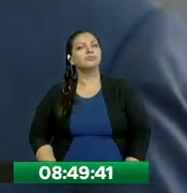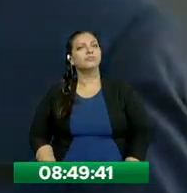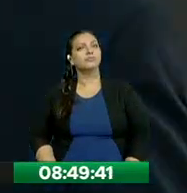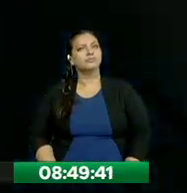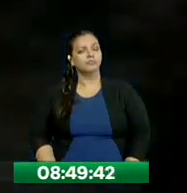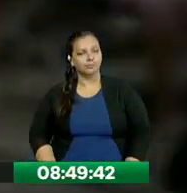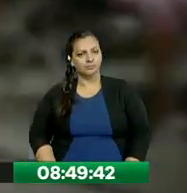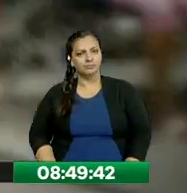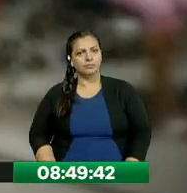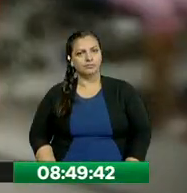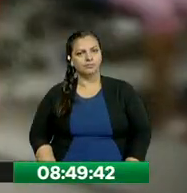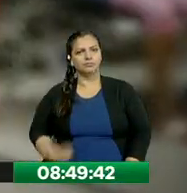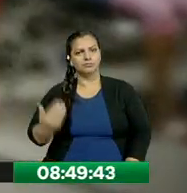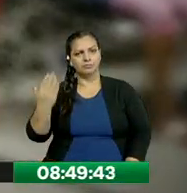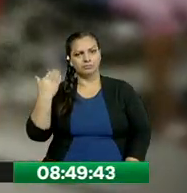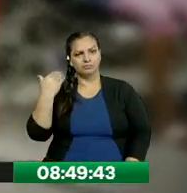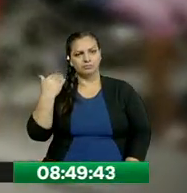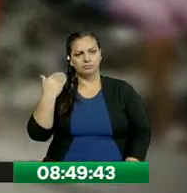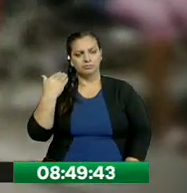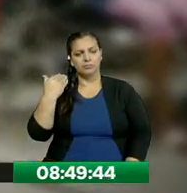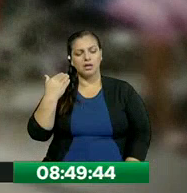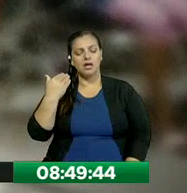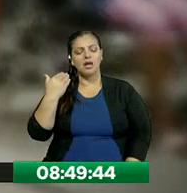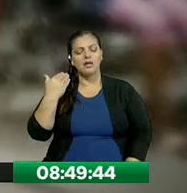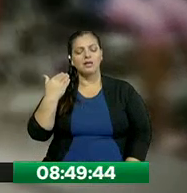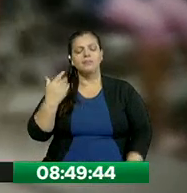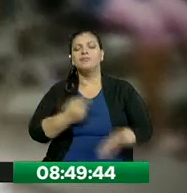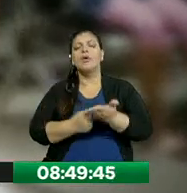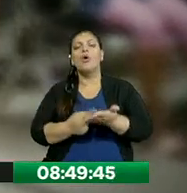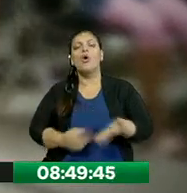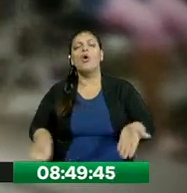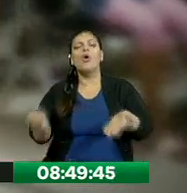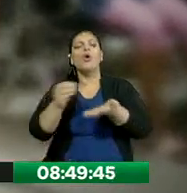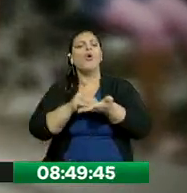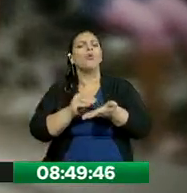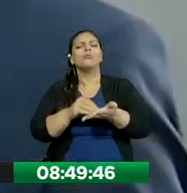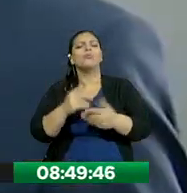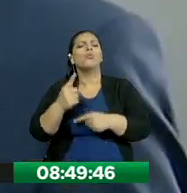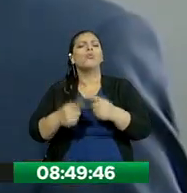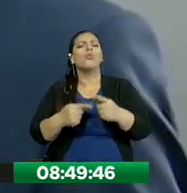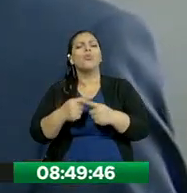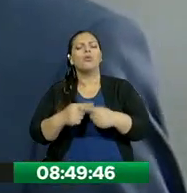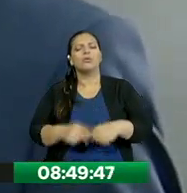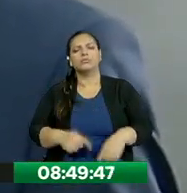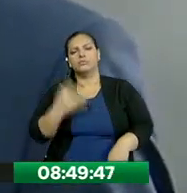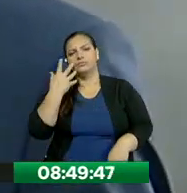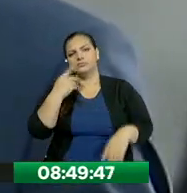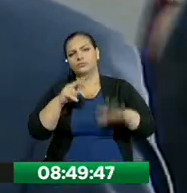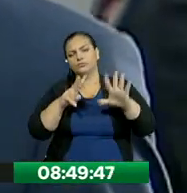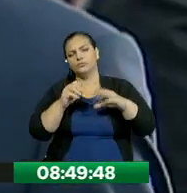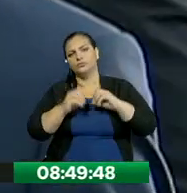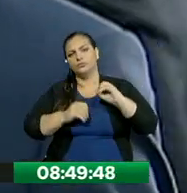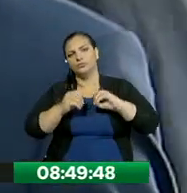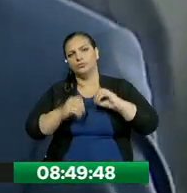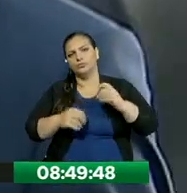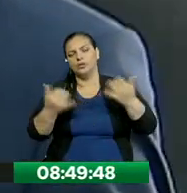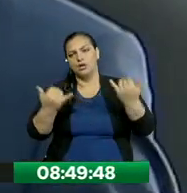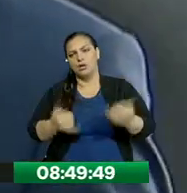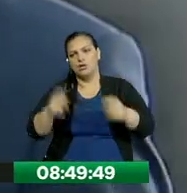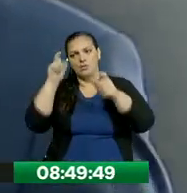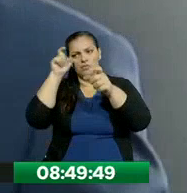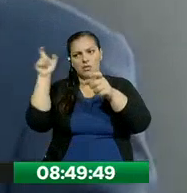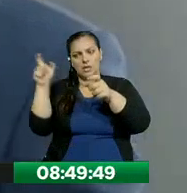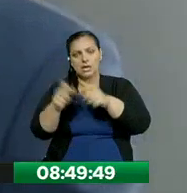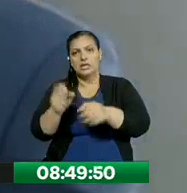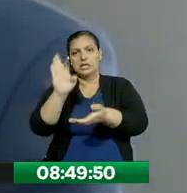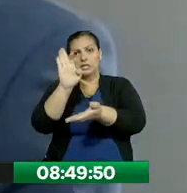de octubre. Y que esperan tener resultados en este caso para los próximos meses. De parte de la fiscalía yo estoy presentando todos mis testigos. Después